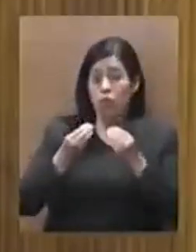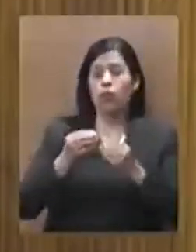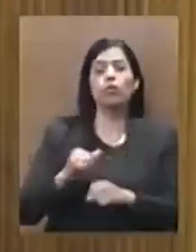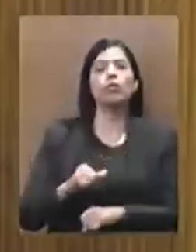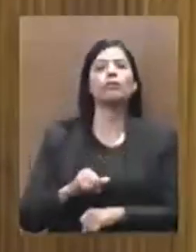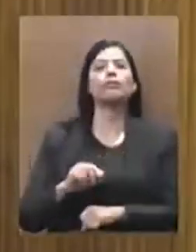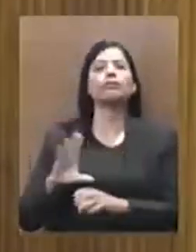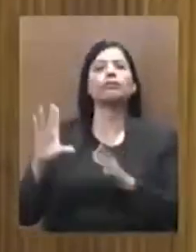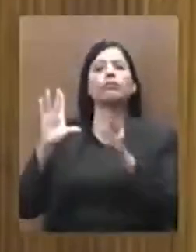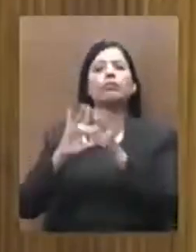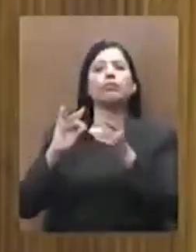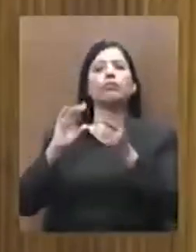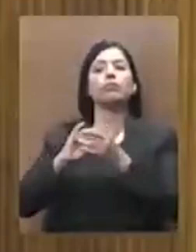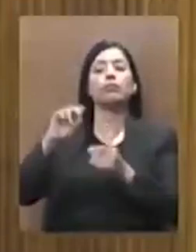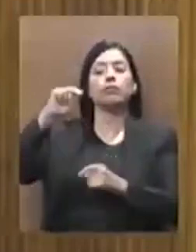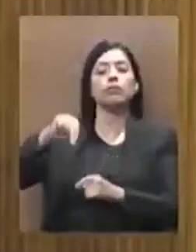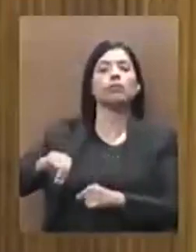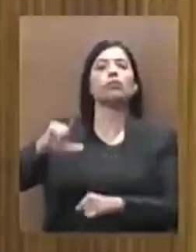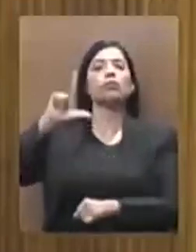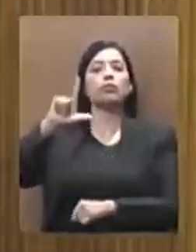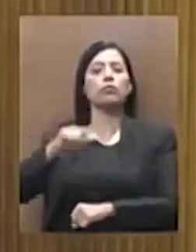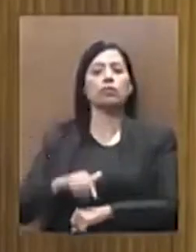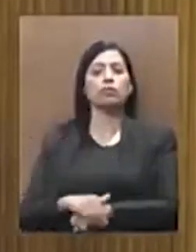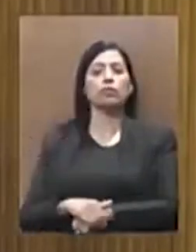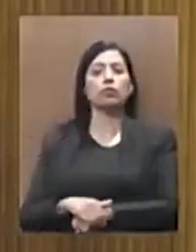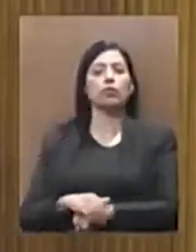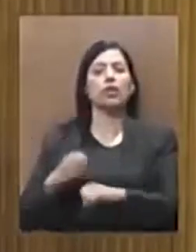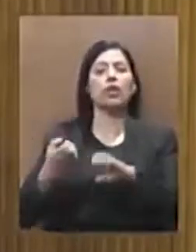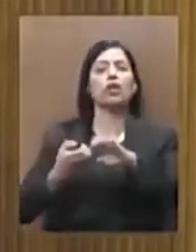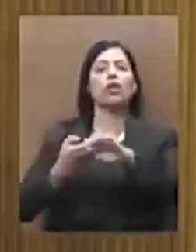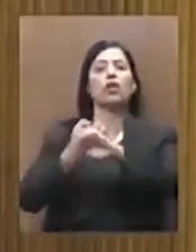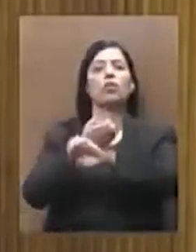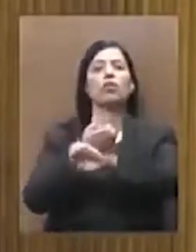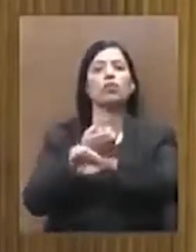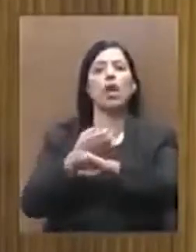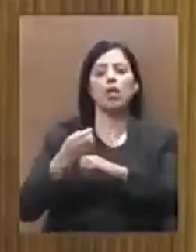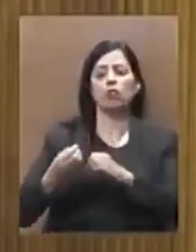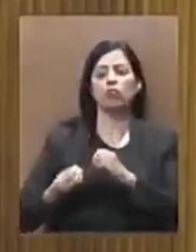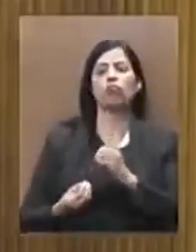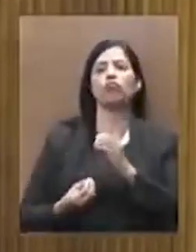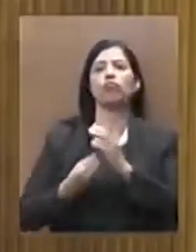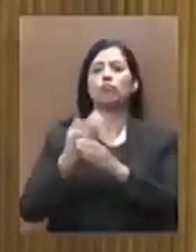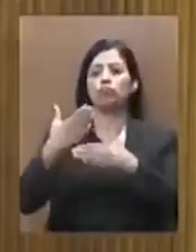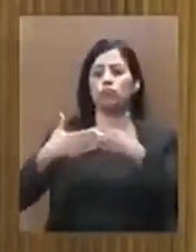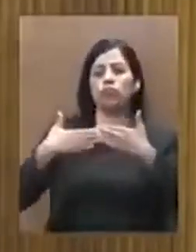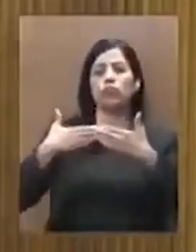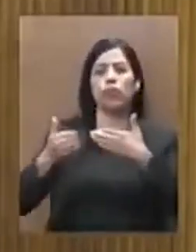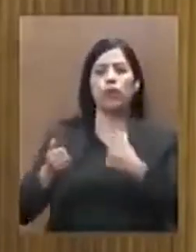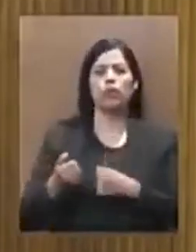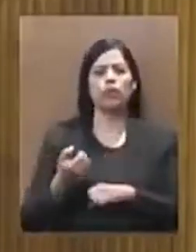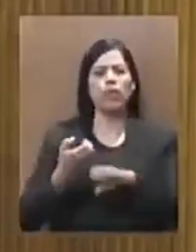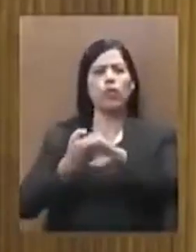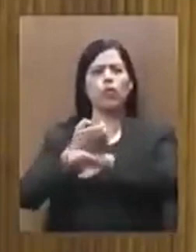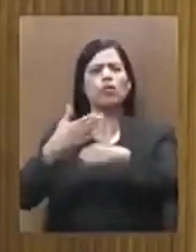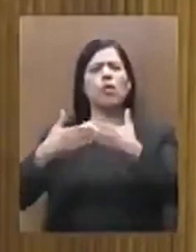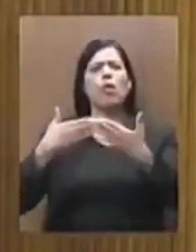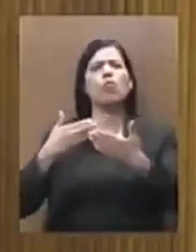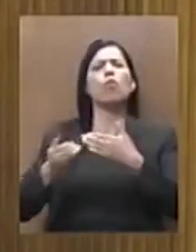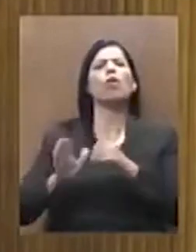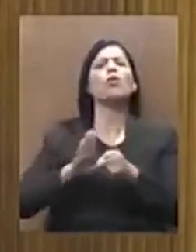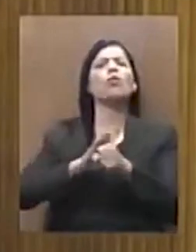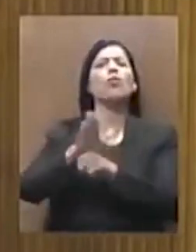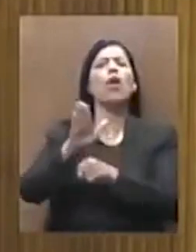poder hablar de que Nuevo León es un estado moderno un estado moderno es aquel estado